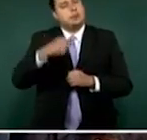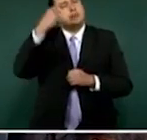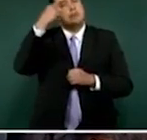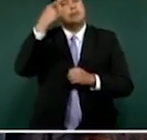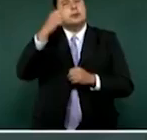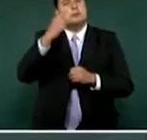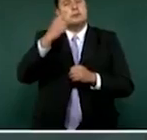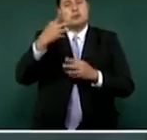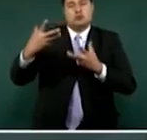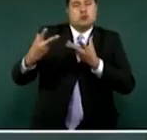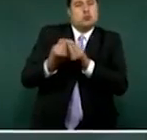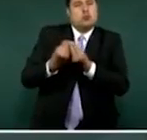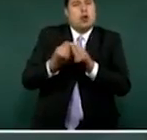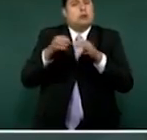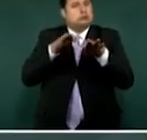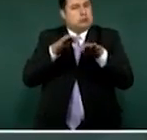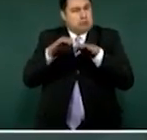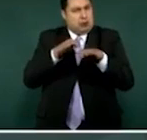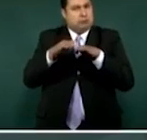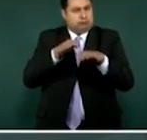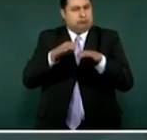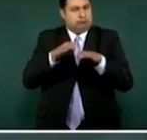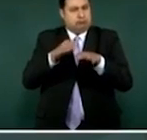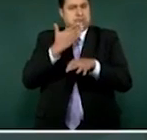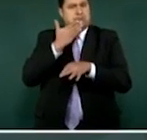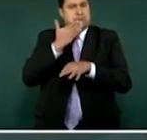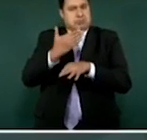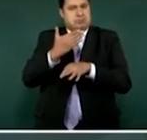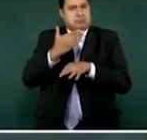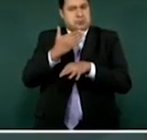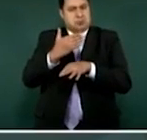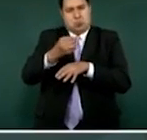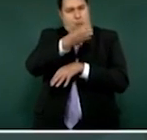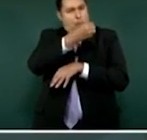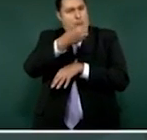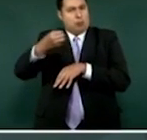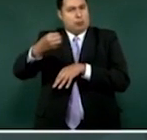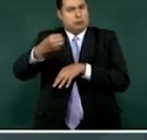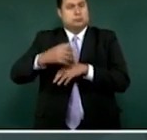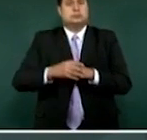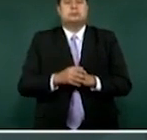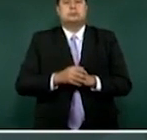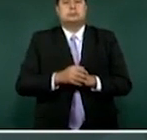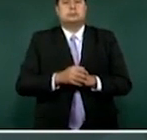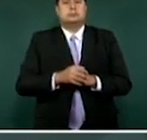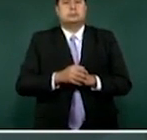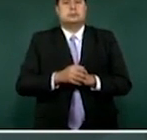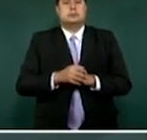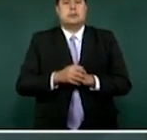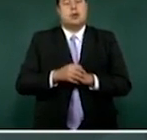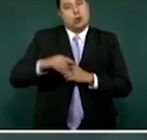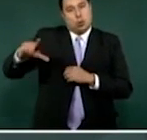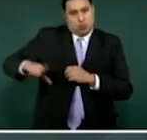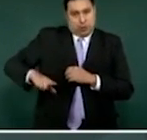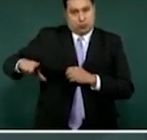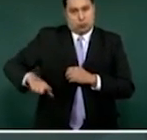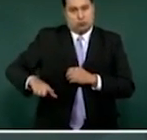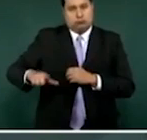trabajar de manera conjunta, coordinada, tanto los